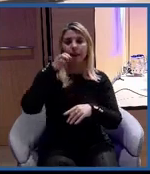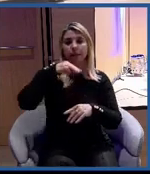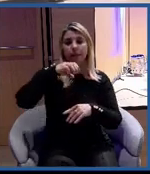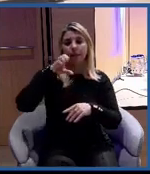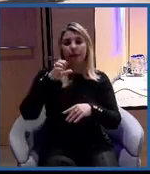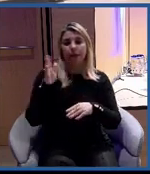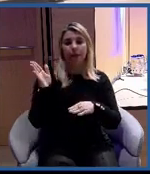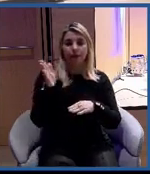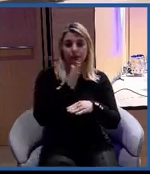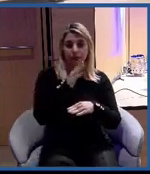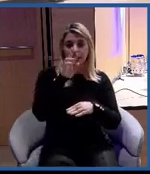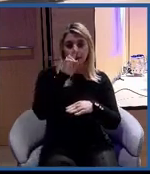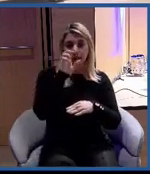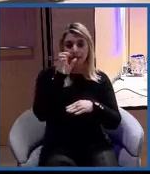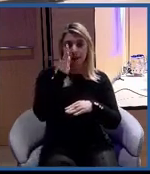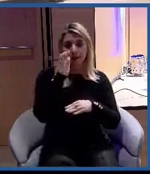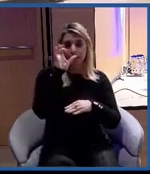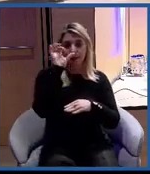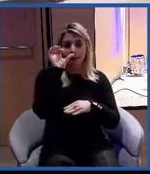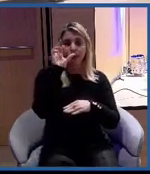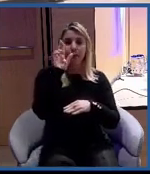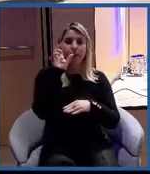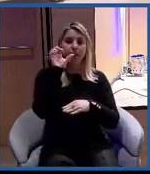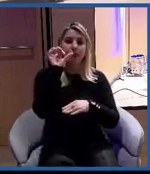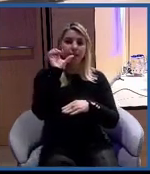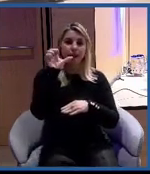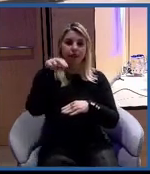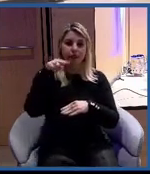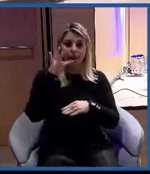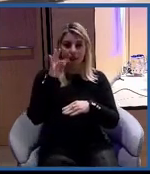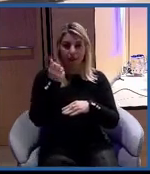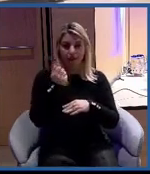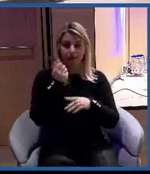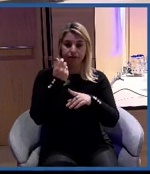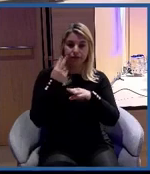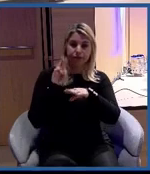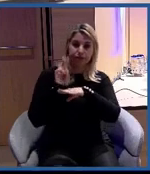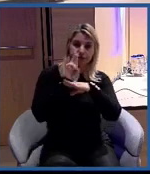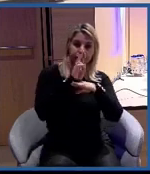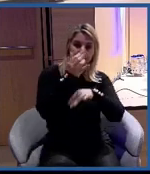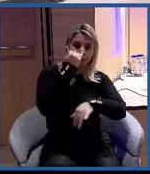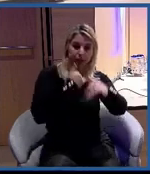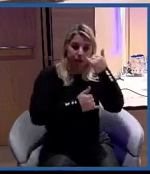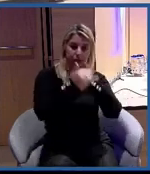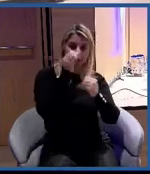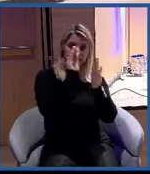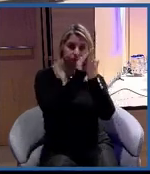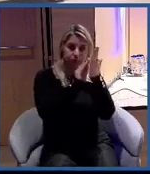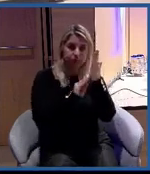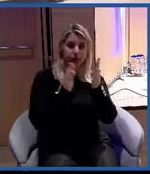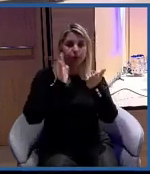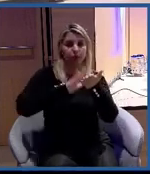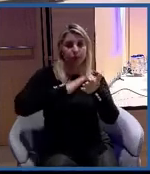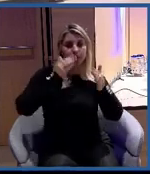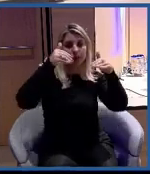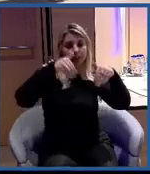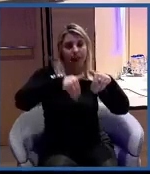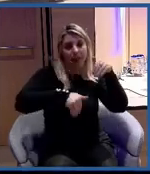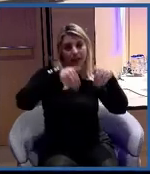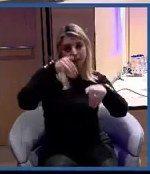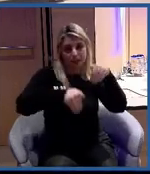es una plataforma que busca sistematizar y compilar toda la información relativa a la elecciones